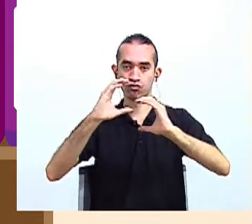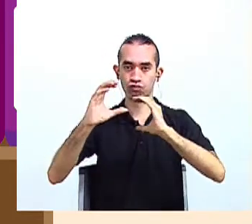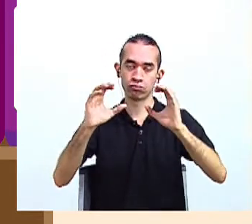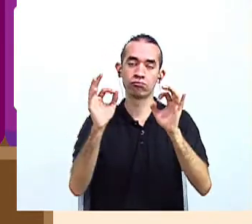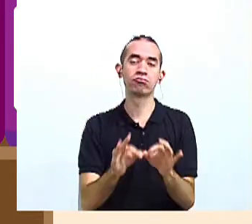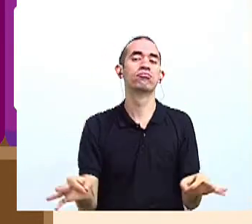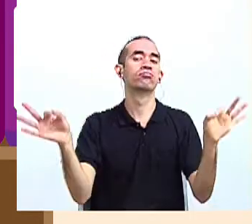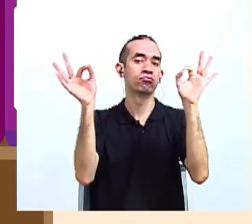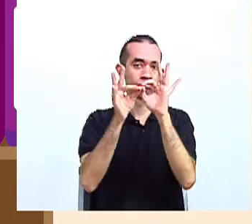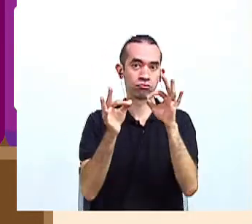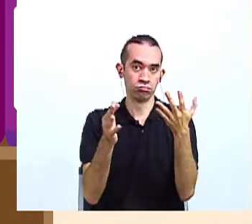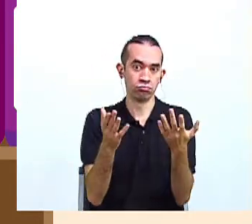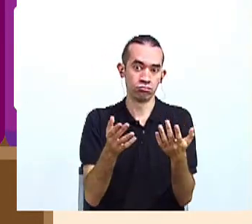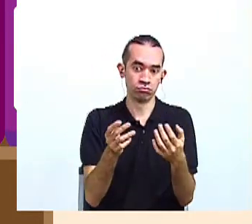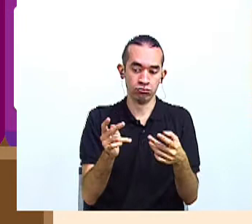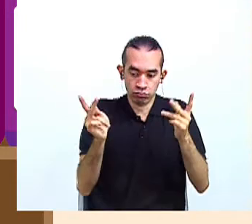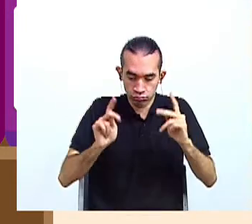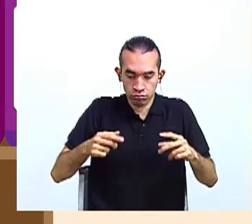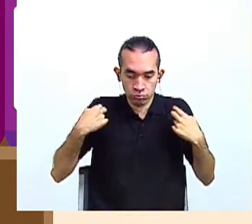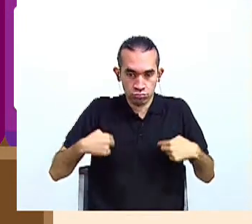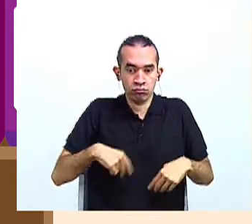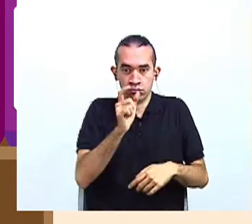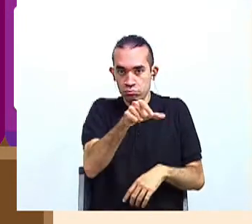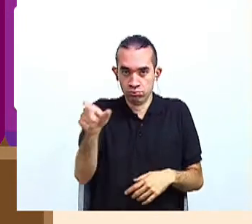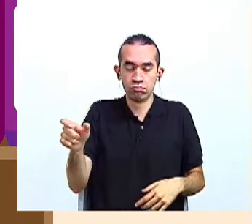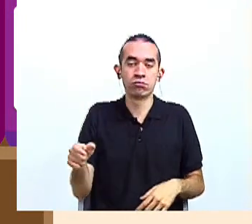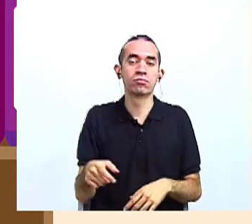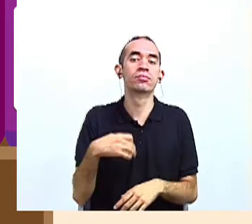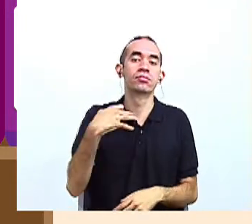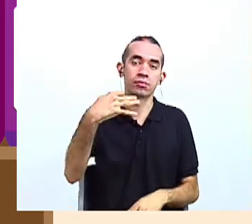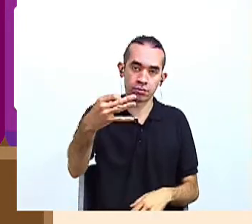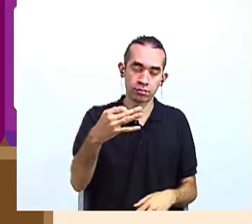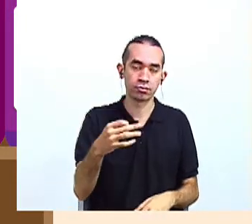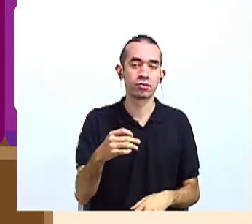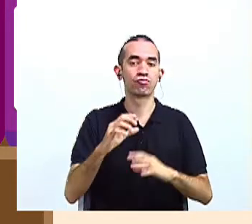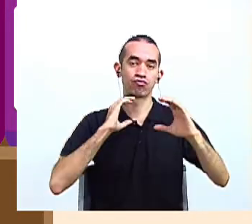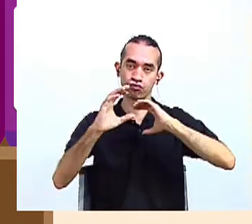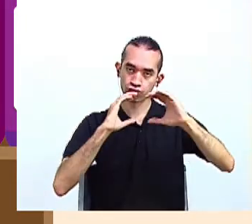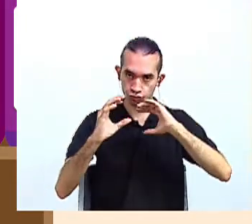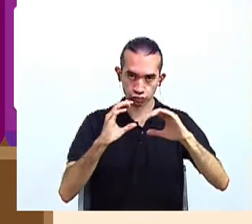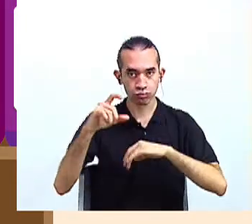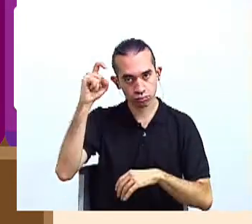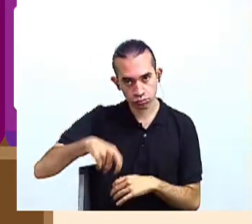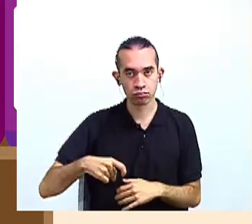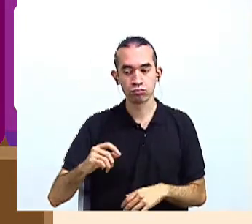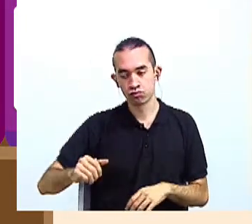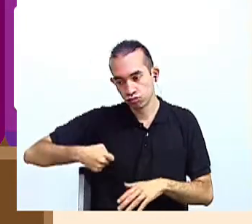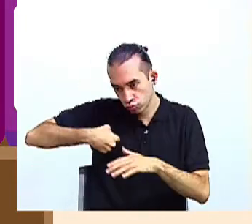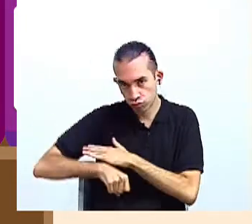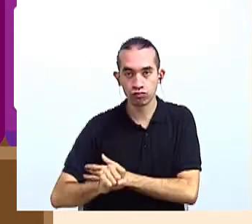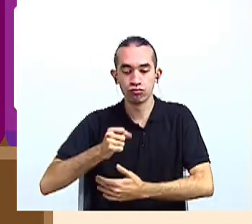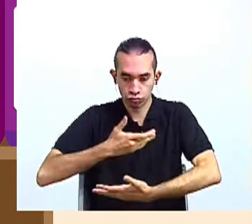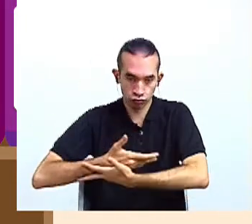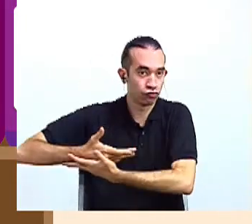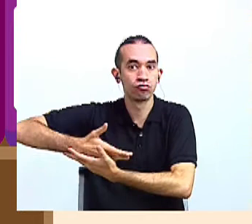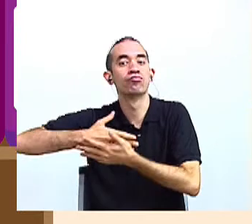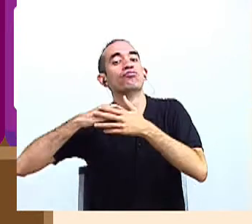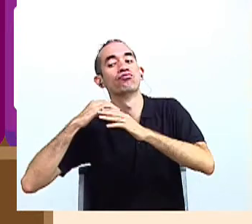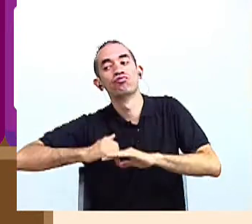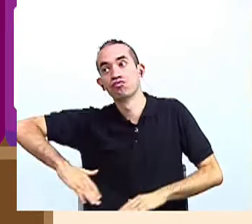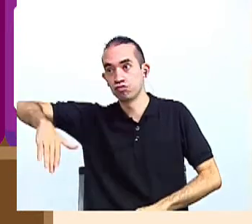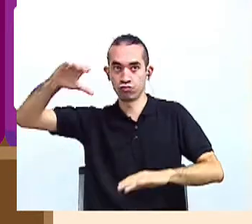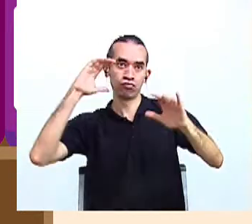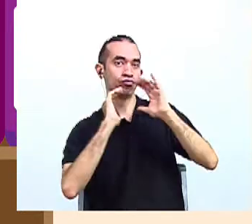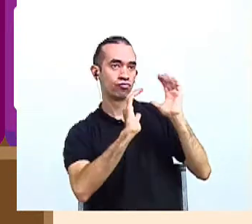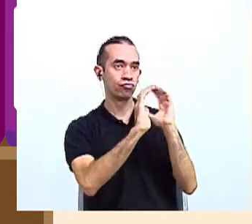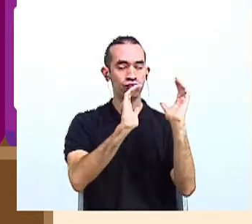muy importante para los seres humanos. Sí, cotidianamente debemos comunicarnos. Desde que nacemos estamos estableciendo comunicación con los